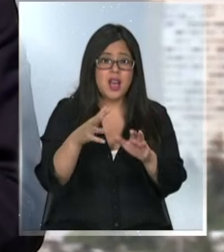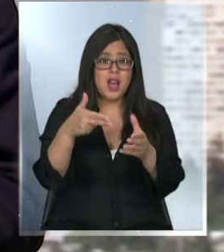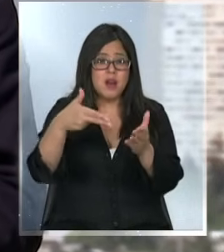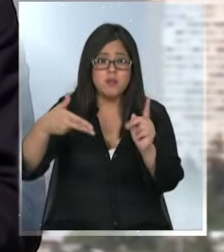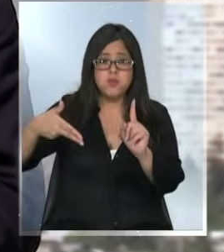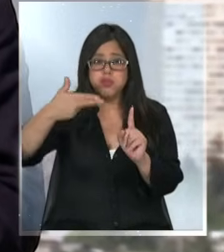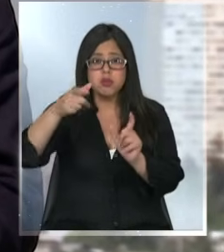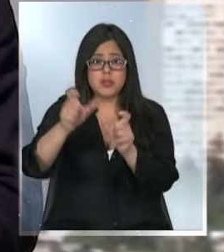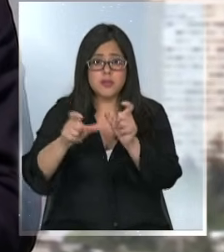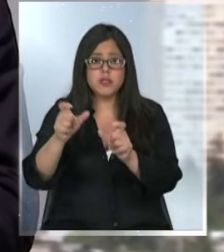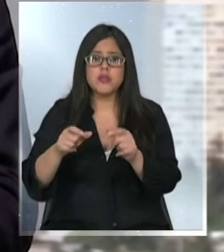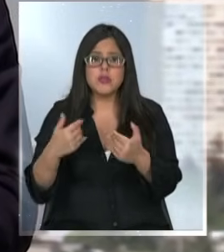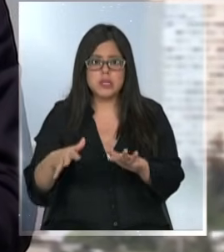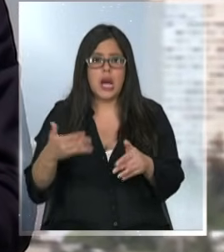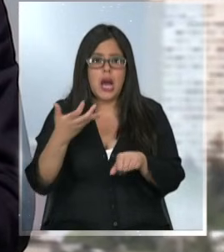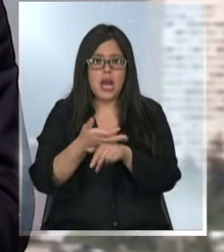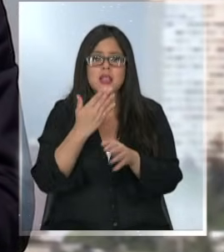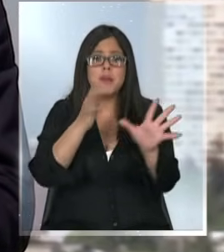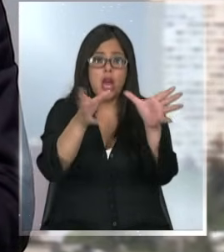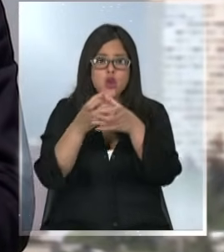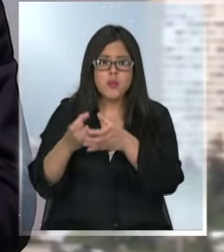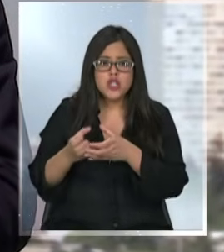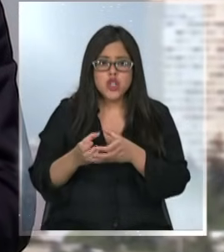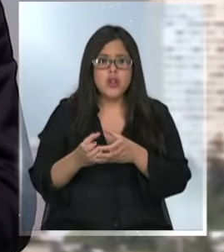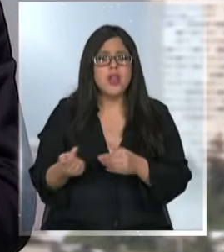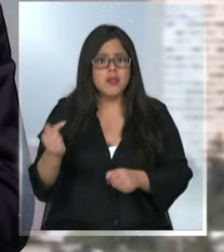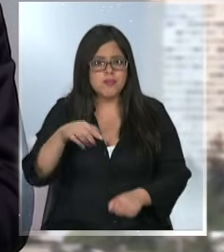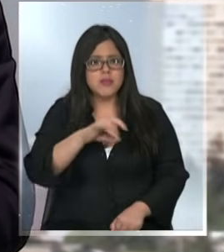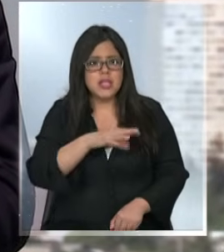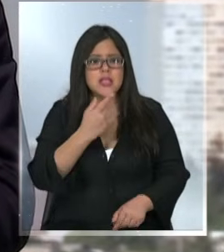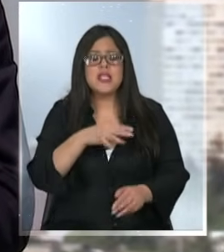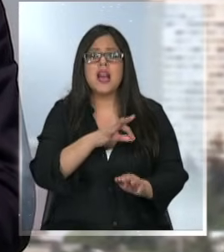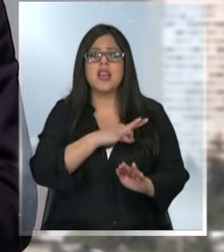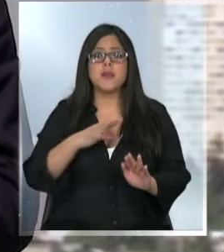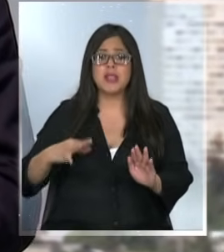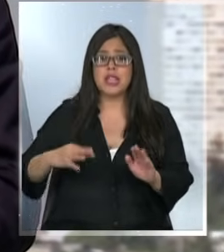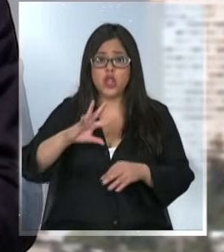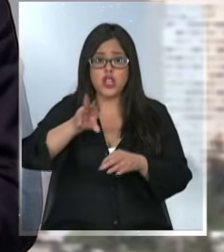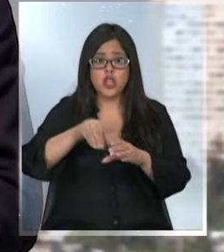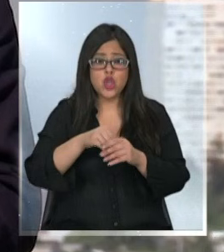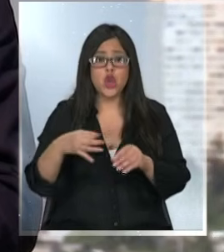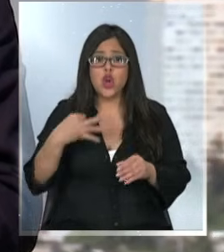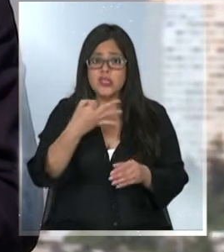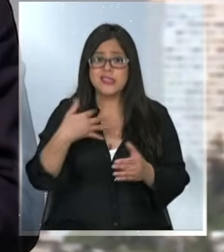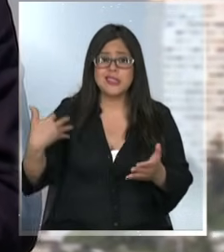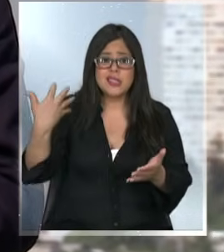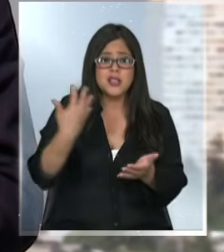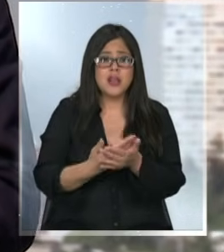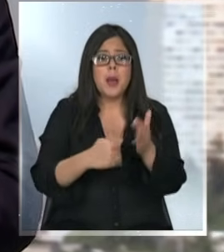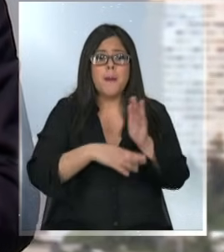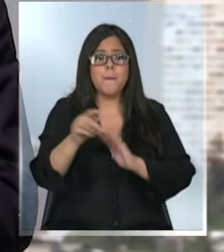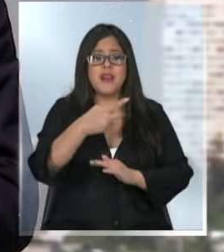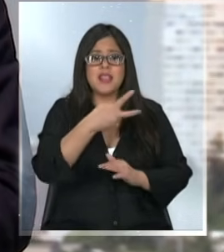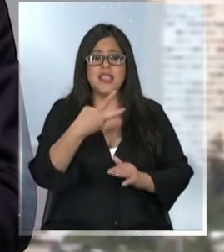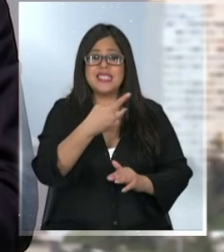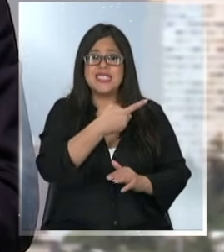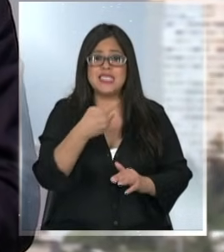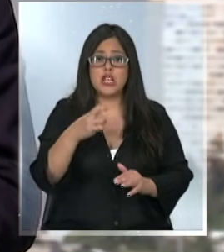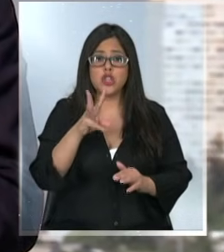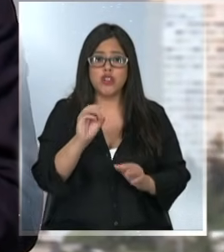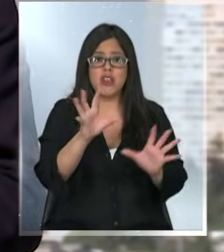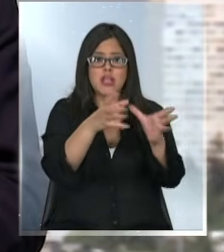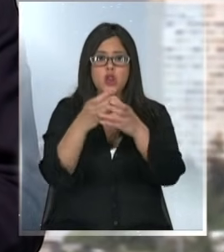carteles ya están en tierras nacionales. Según datos del Ministerio del Interior, a la fecha se han desarticulado más de 130 clanes